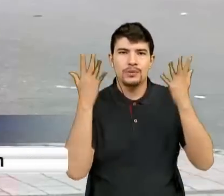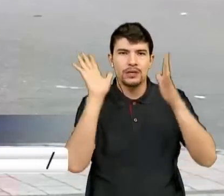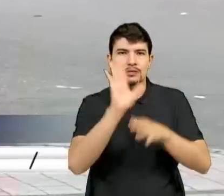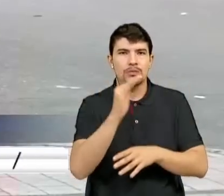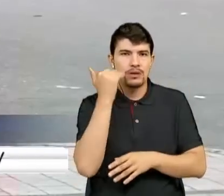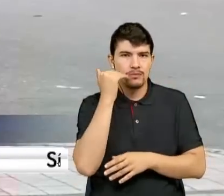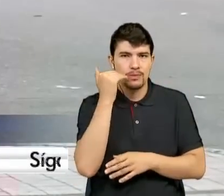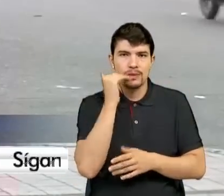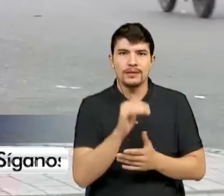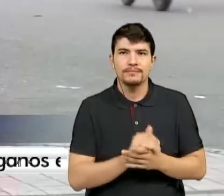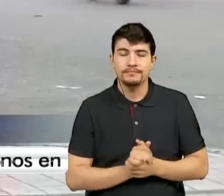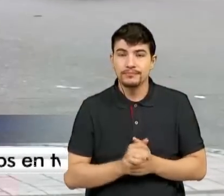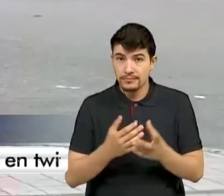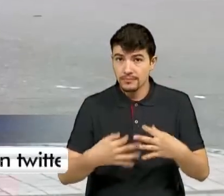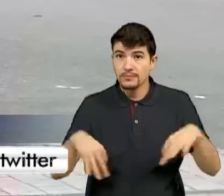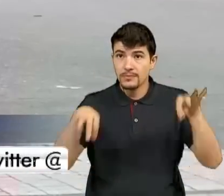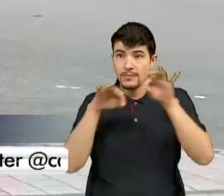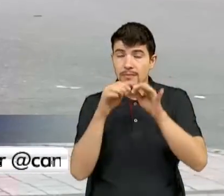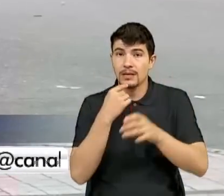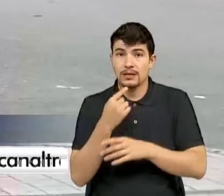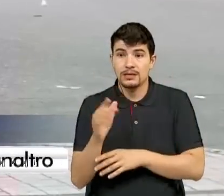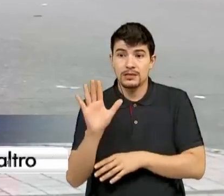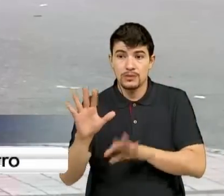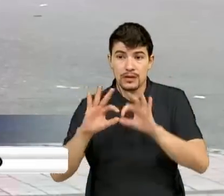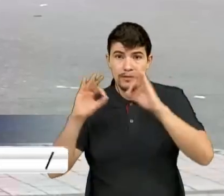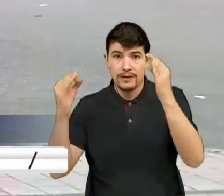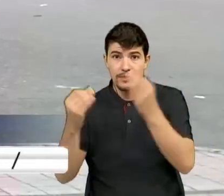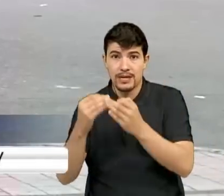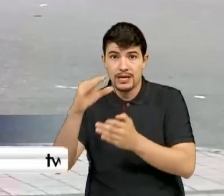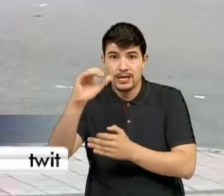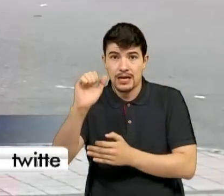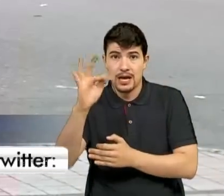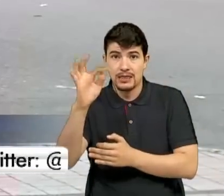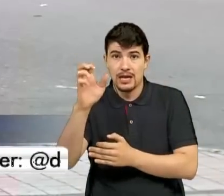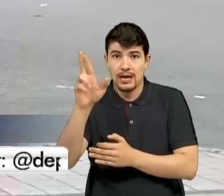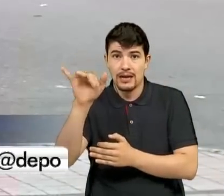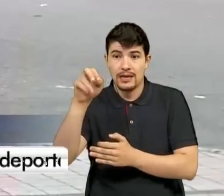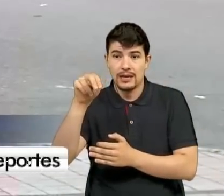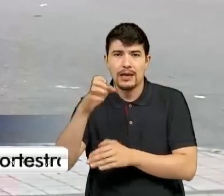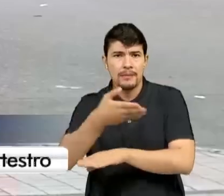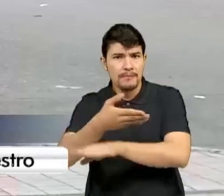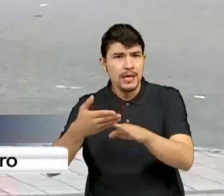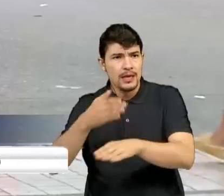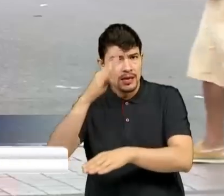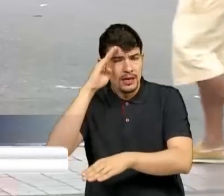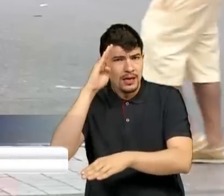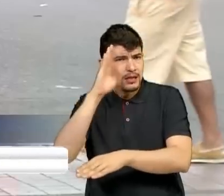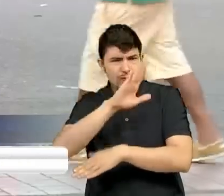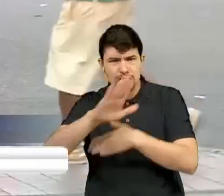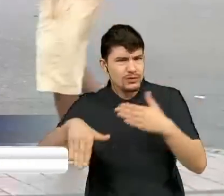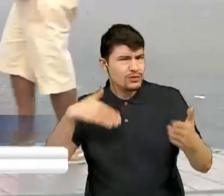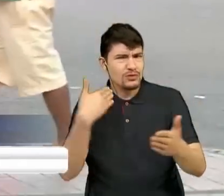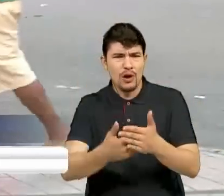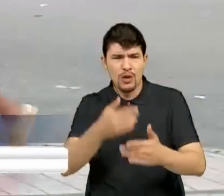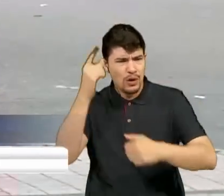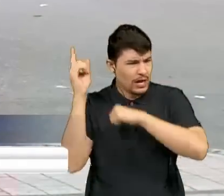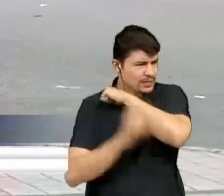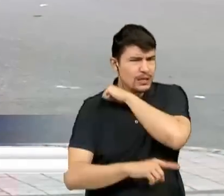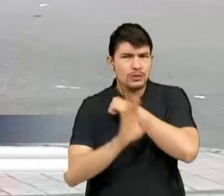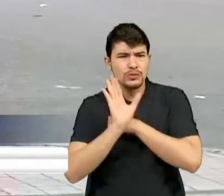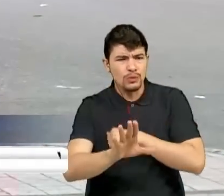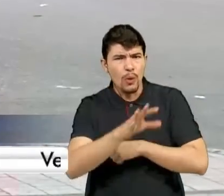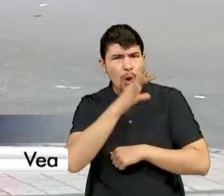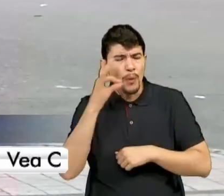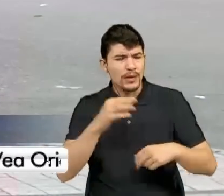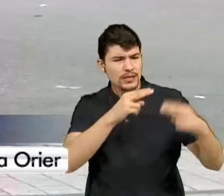Muy bien, pues finalmente es importante decir que los familiares de Caterine Escalante piden a las autoridades que caiga todo el peso de la justicia contra el responsable